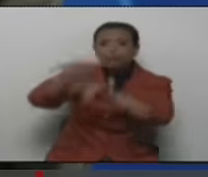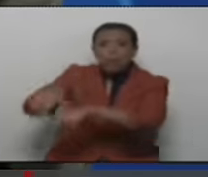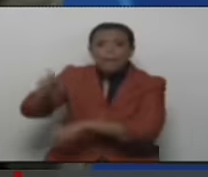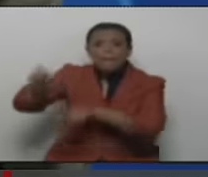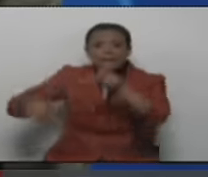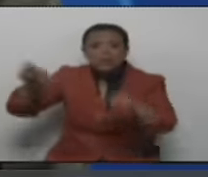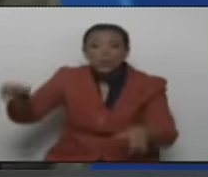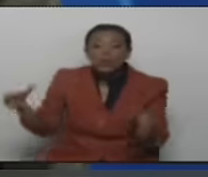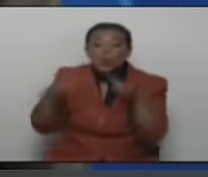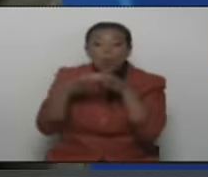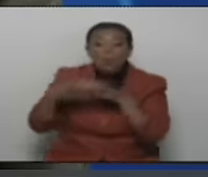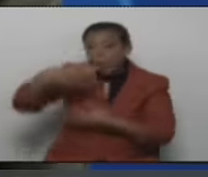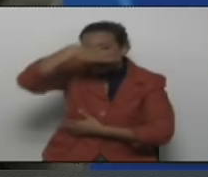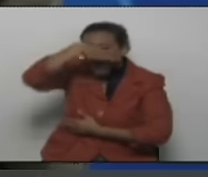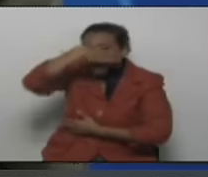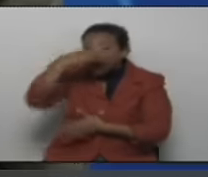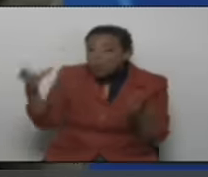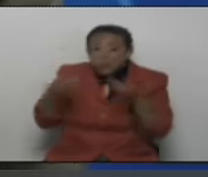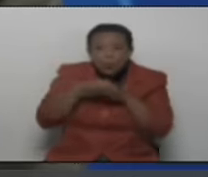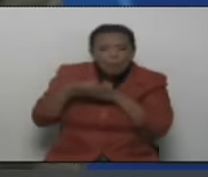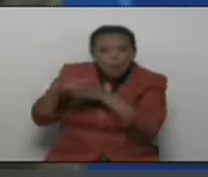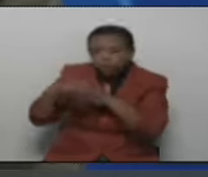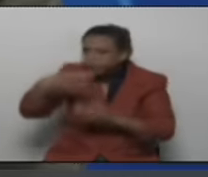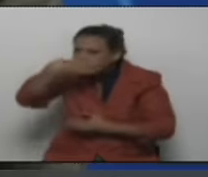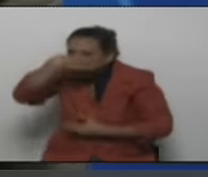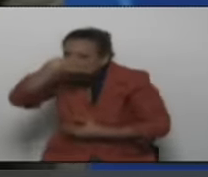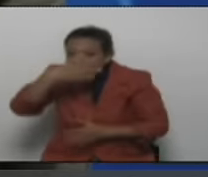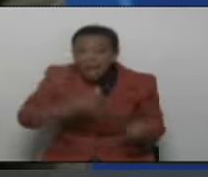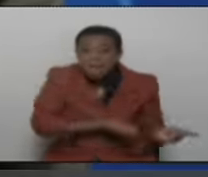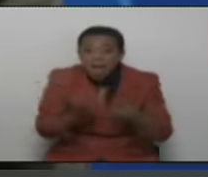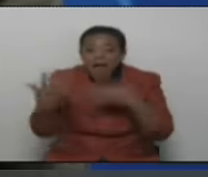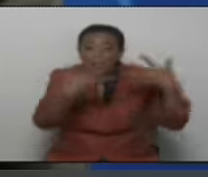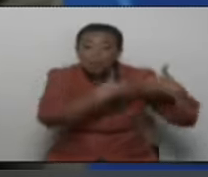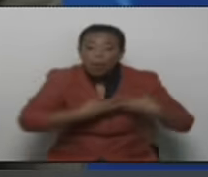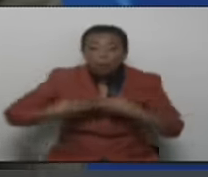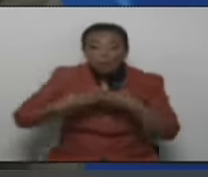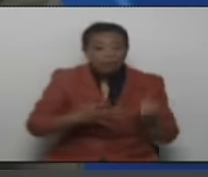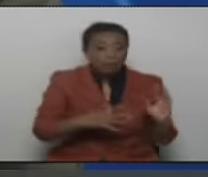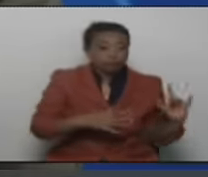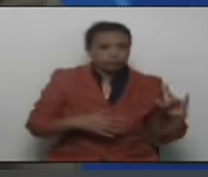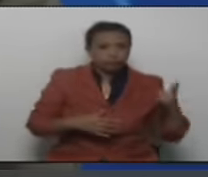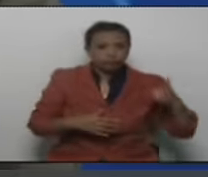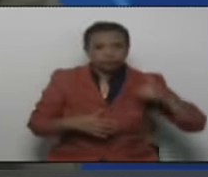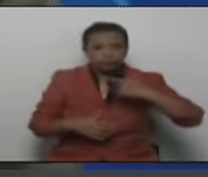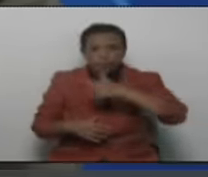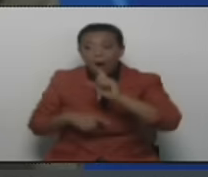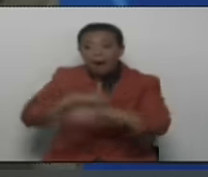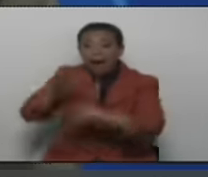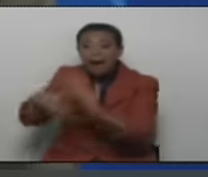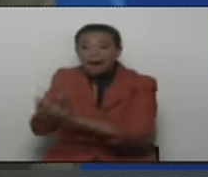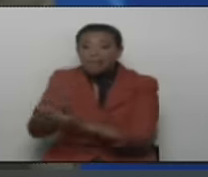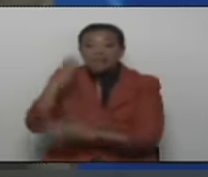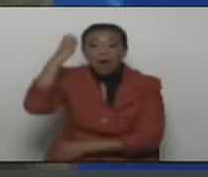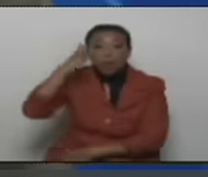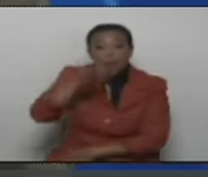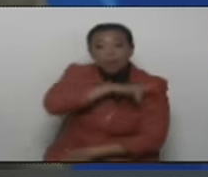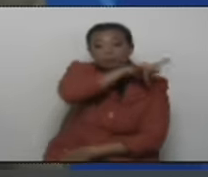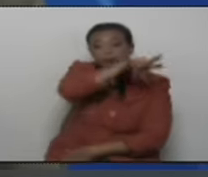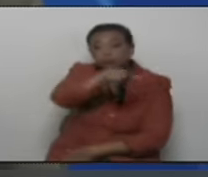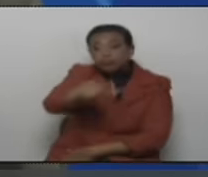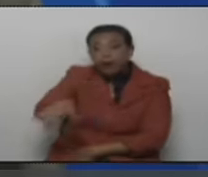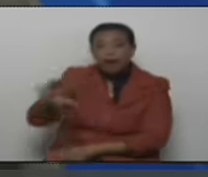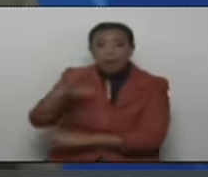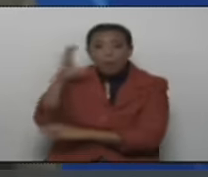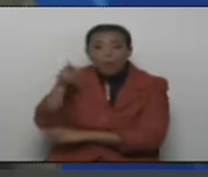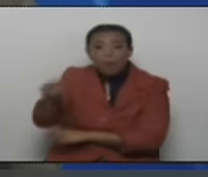un conjunto de terroristas enviados de Estados Unidos y enviados de Europa.